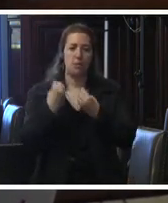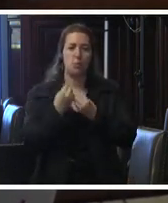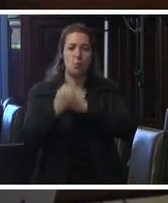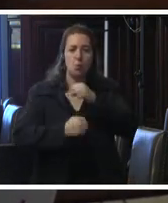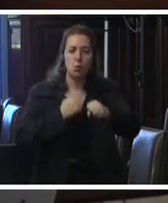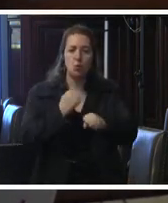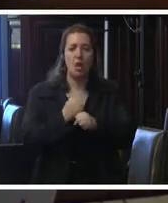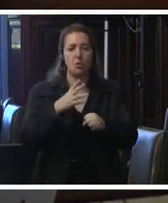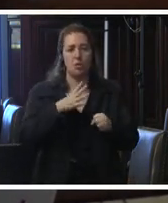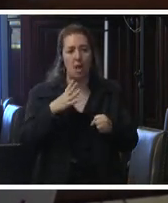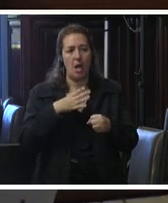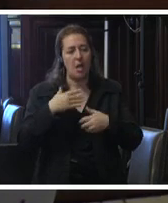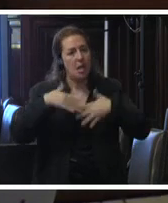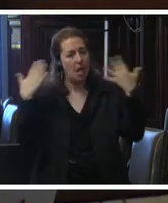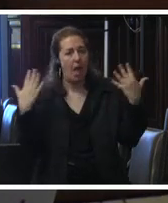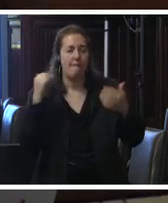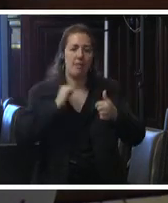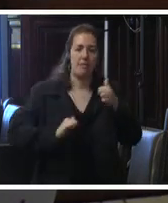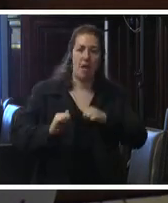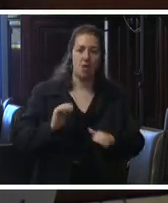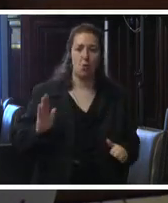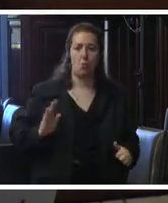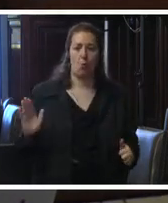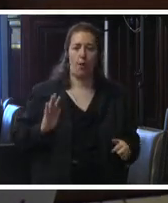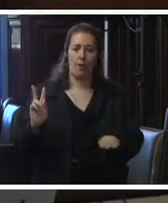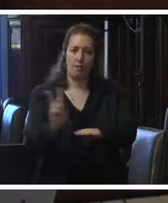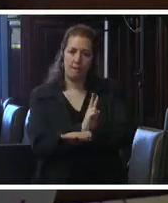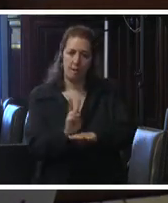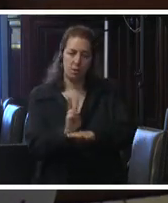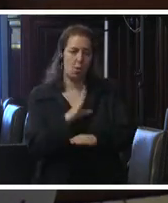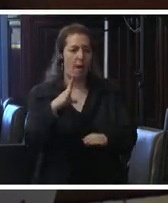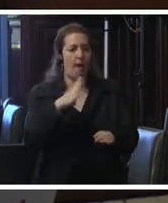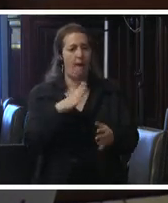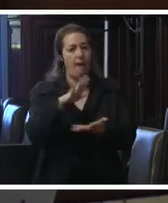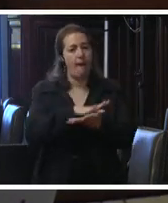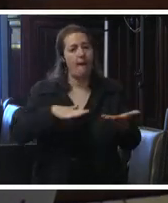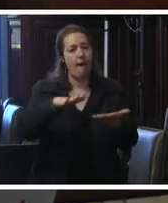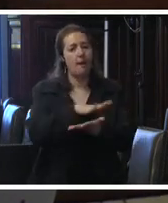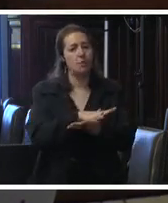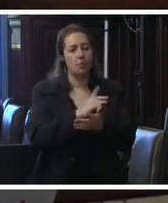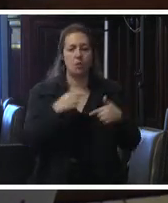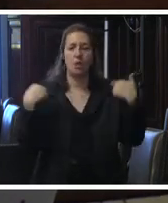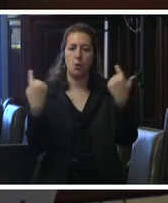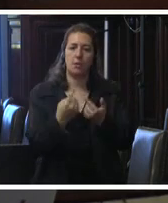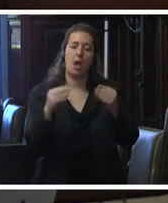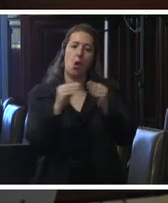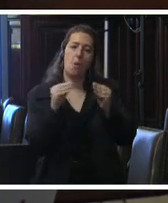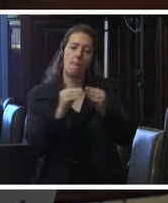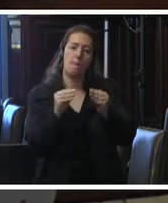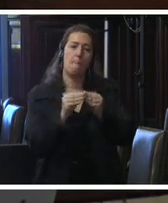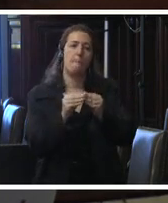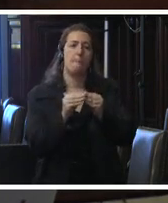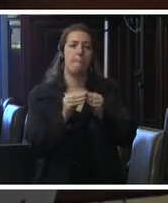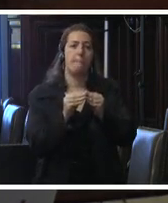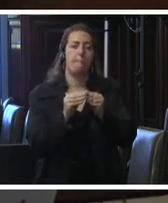daños y graves atentados contra mujeres defensoras. Tenemos los casos emblemáticos de nuestra compañera Dora Alicia